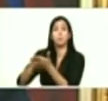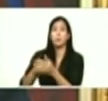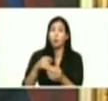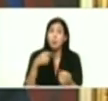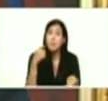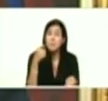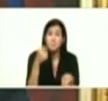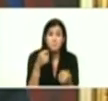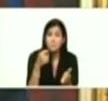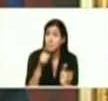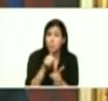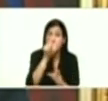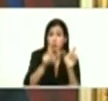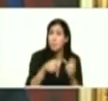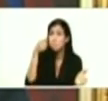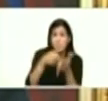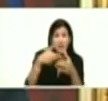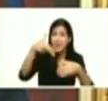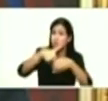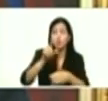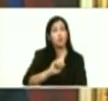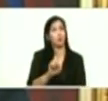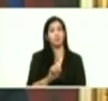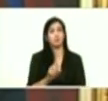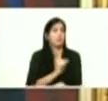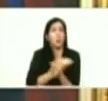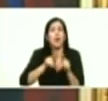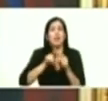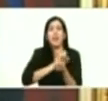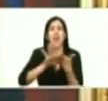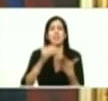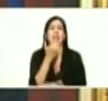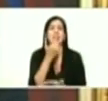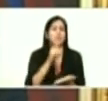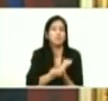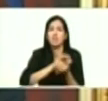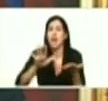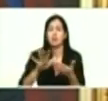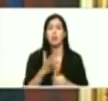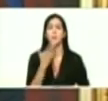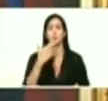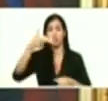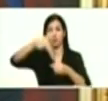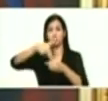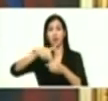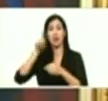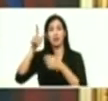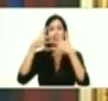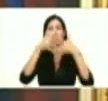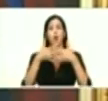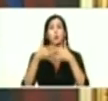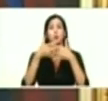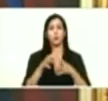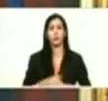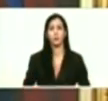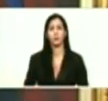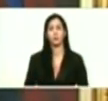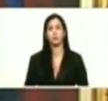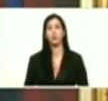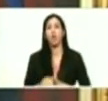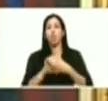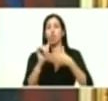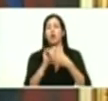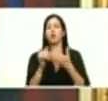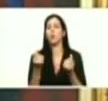estábamos pagando por echarla por ejemplo la gasolina en Estados Unidos en